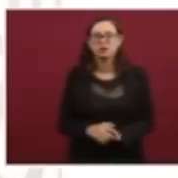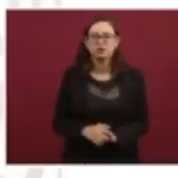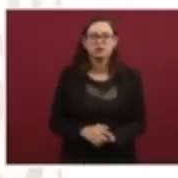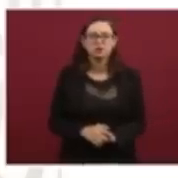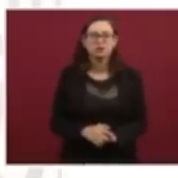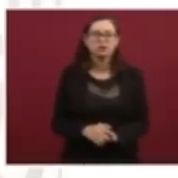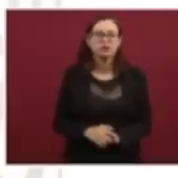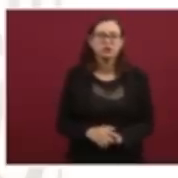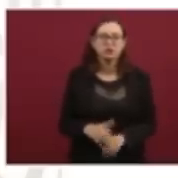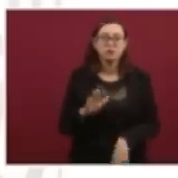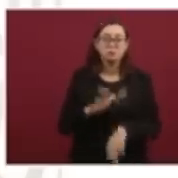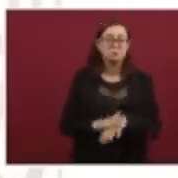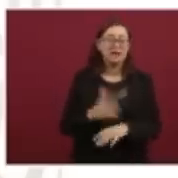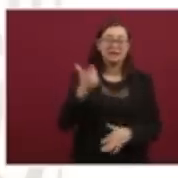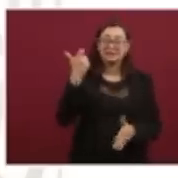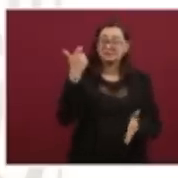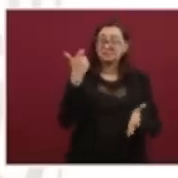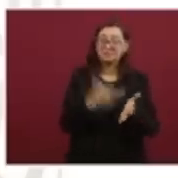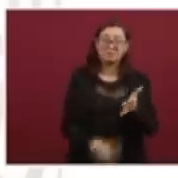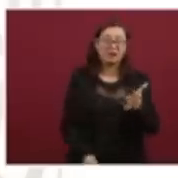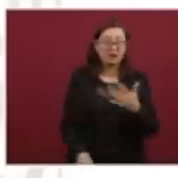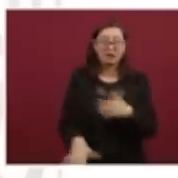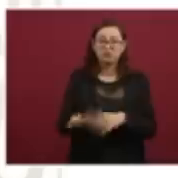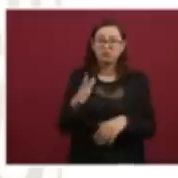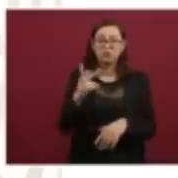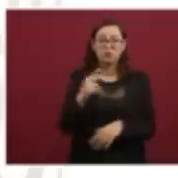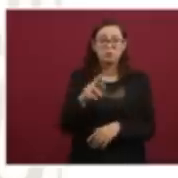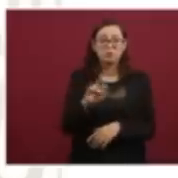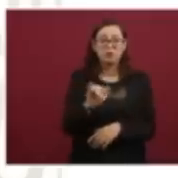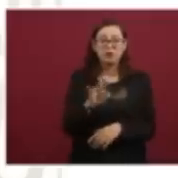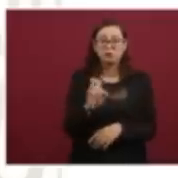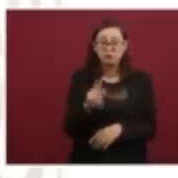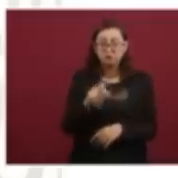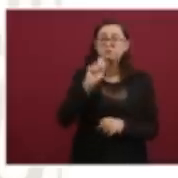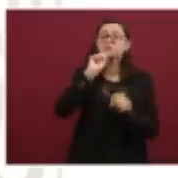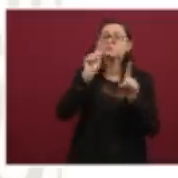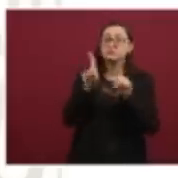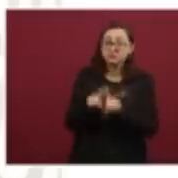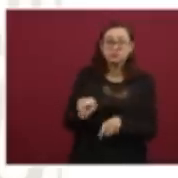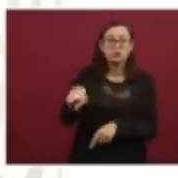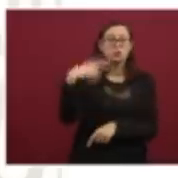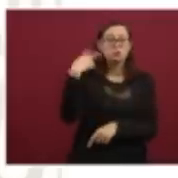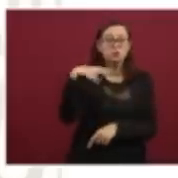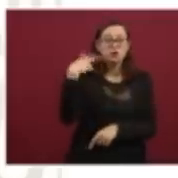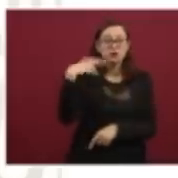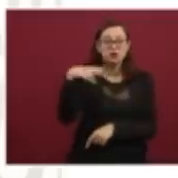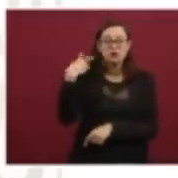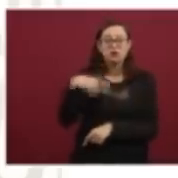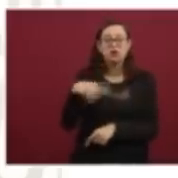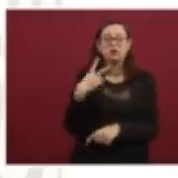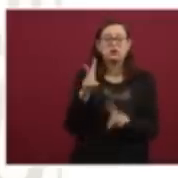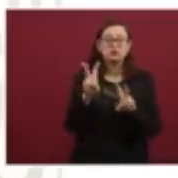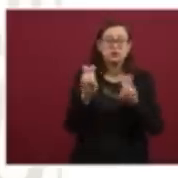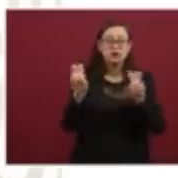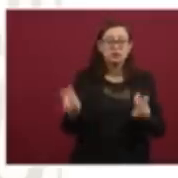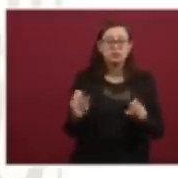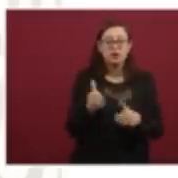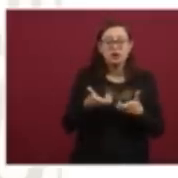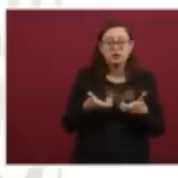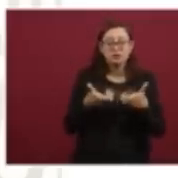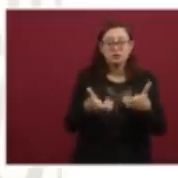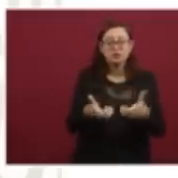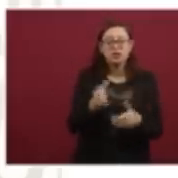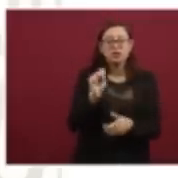en el precio más bajo de la gasolina premium está en Veracruz, esta misma gasolinera en Avenida Salvador Díaz